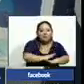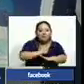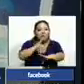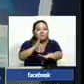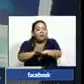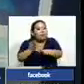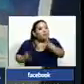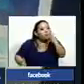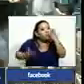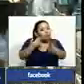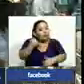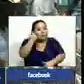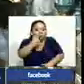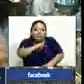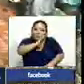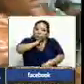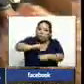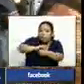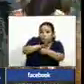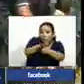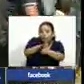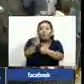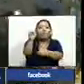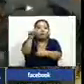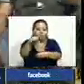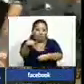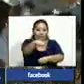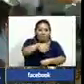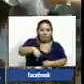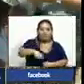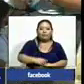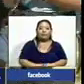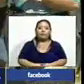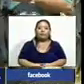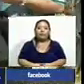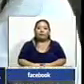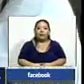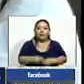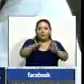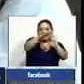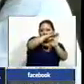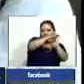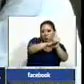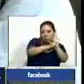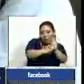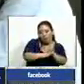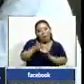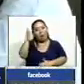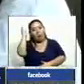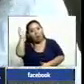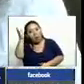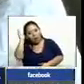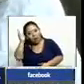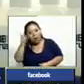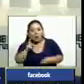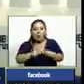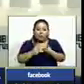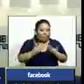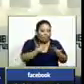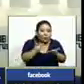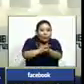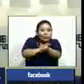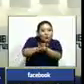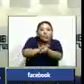eventual afectación del nuevo coronavirus en la población. Las medidas incluyen charlas preventivas, entrega de